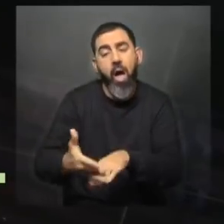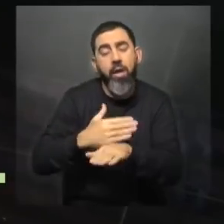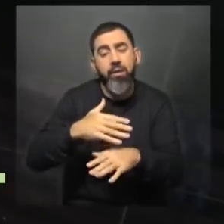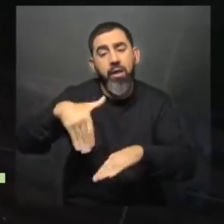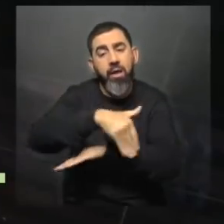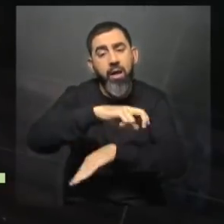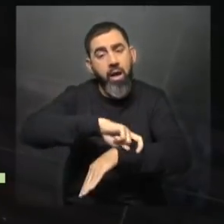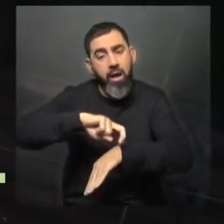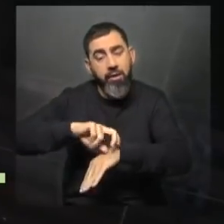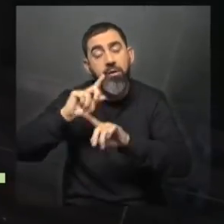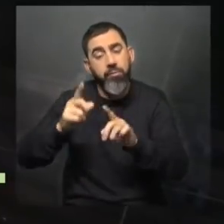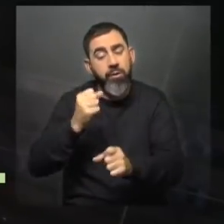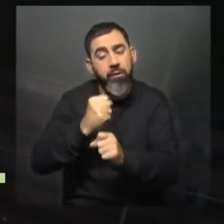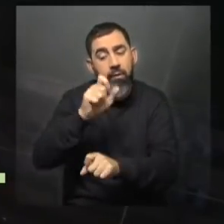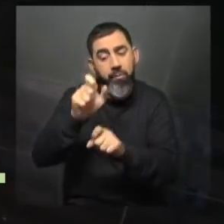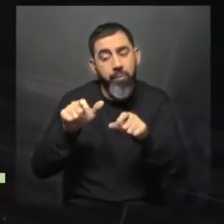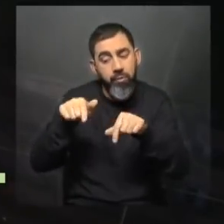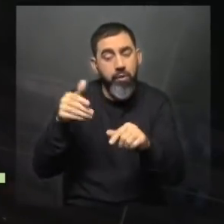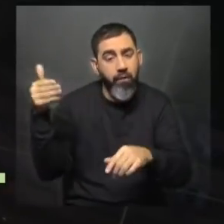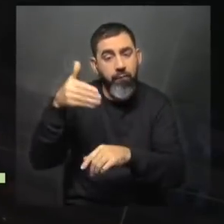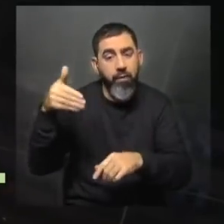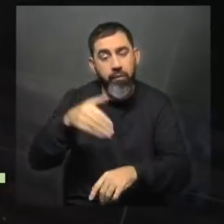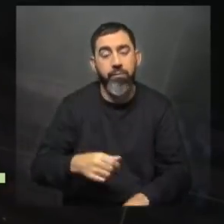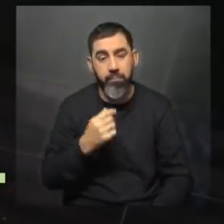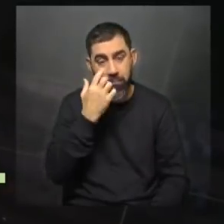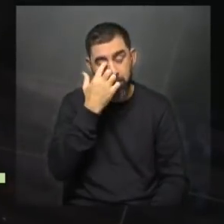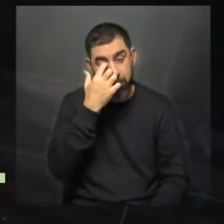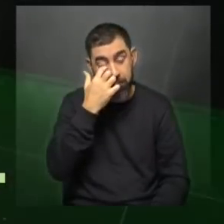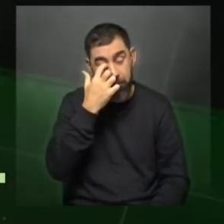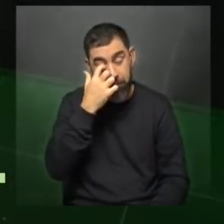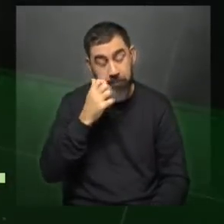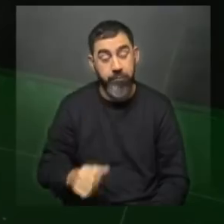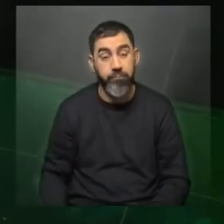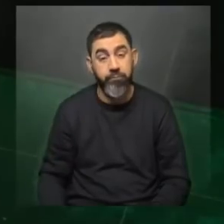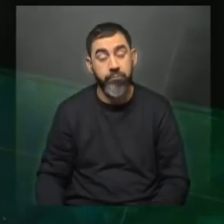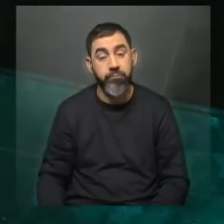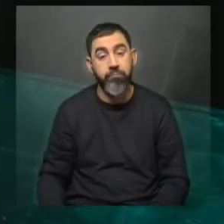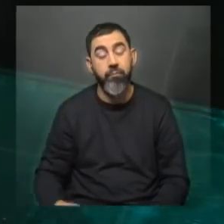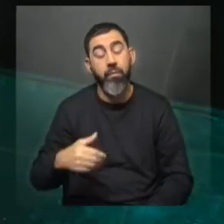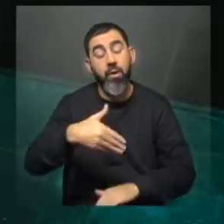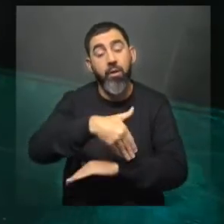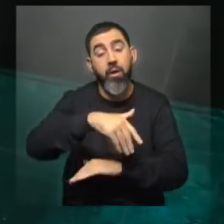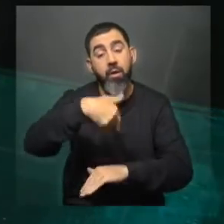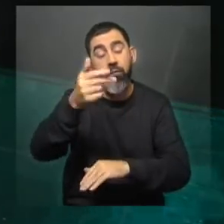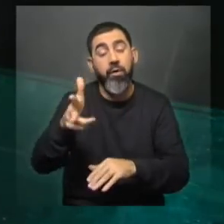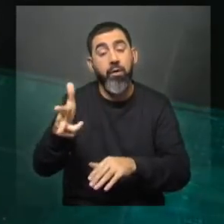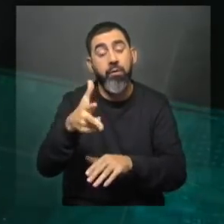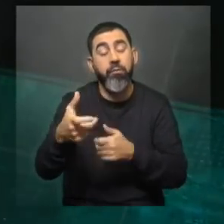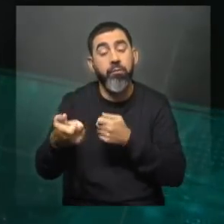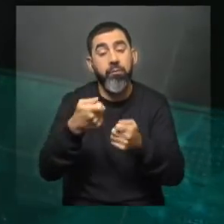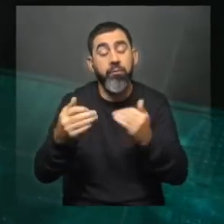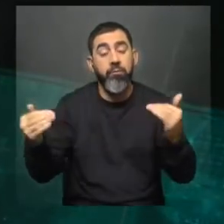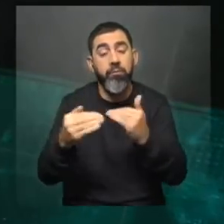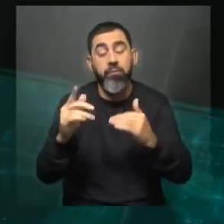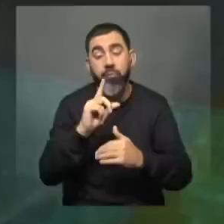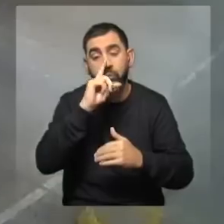de calle y también trabaja con las personas que allí asisten bien y ahora que te parece si vamos a abrir esa ventana hacia las calles de Montevideo